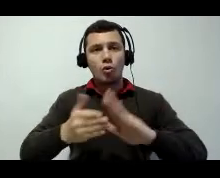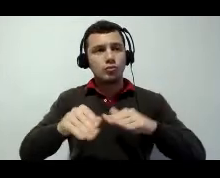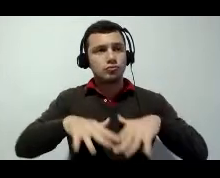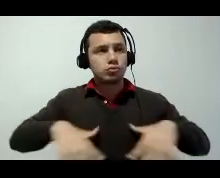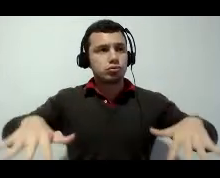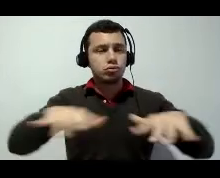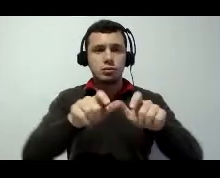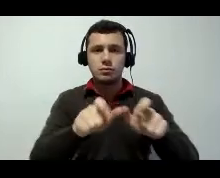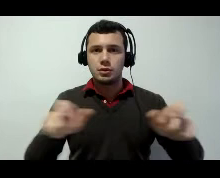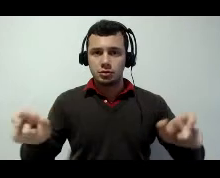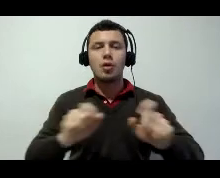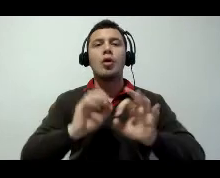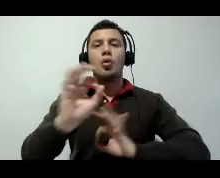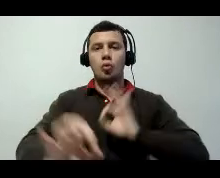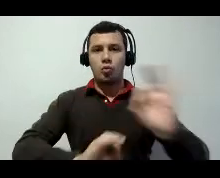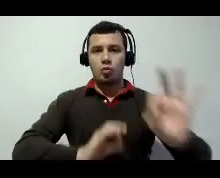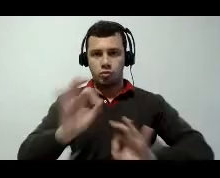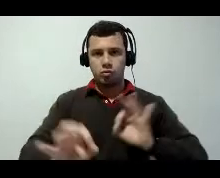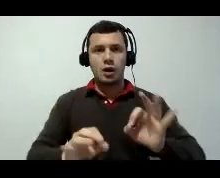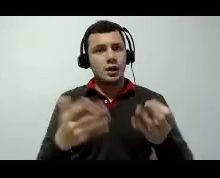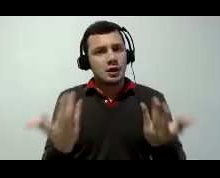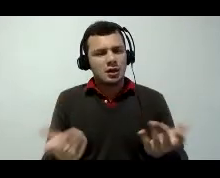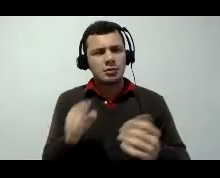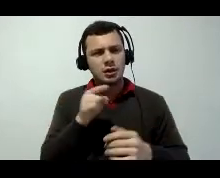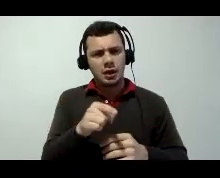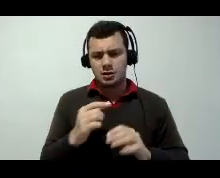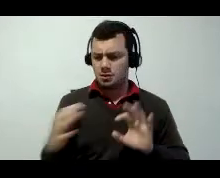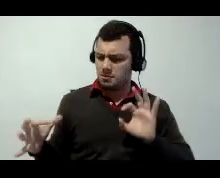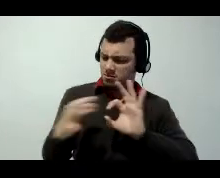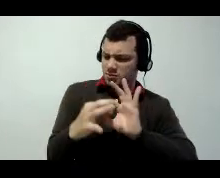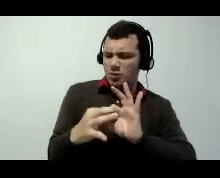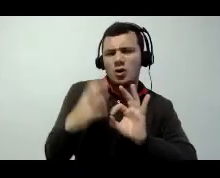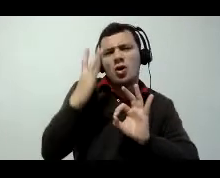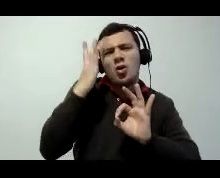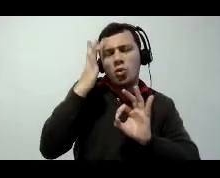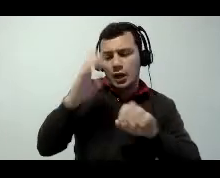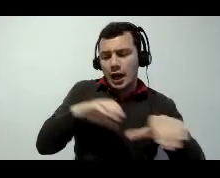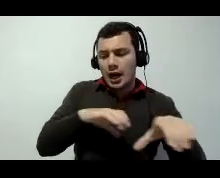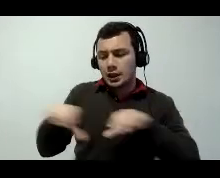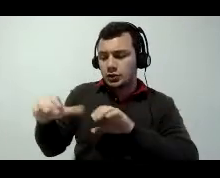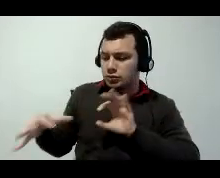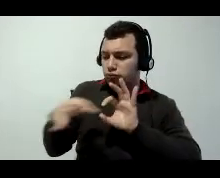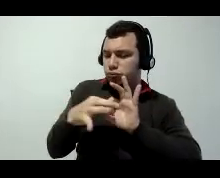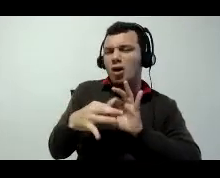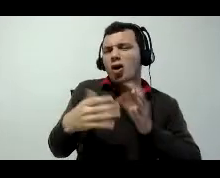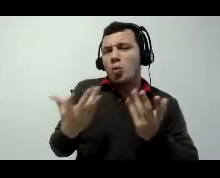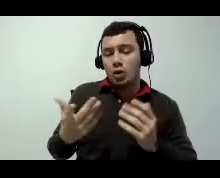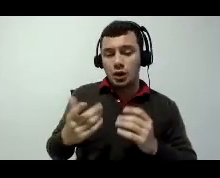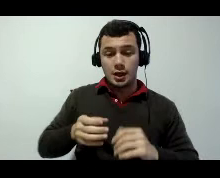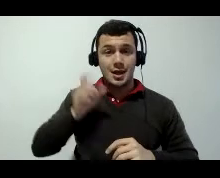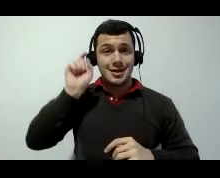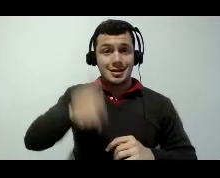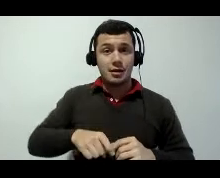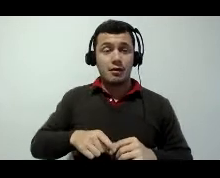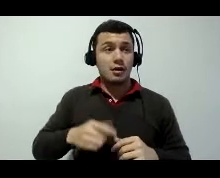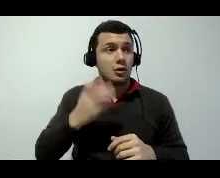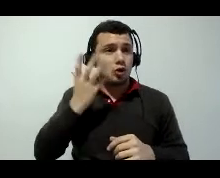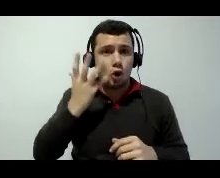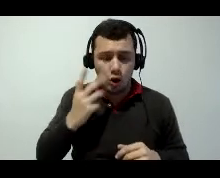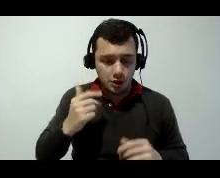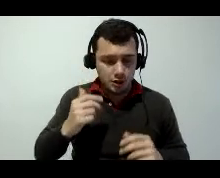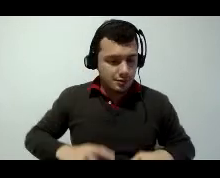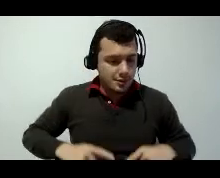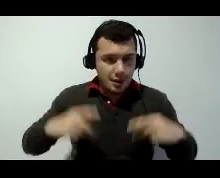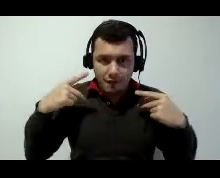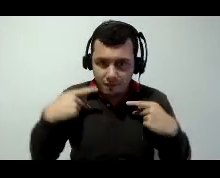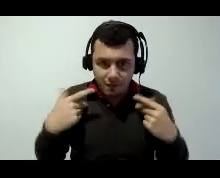solo las debemos tener en cuenta durante la realización de nuestro trabajo, sino también en otros aspectos de nuestra vida, en